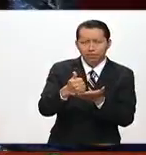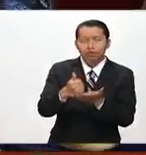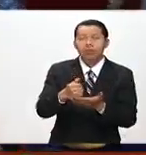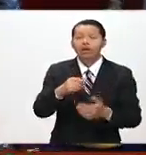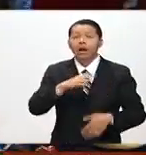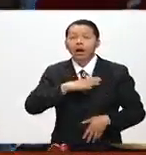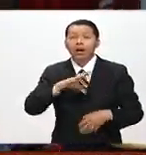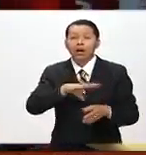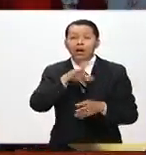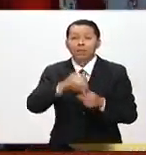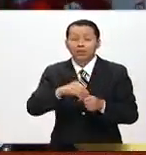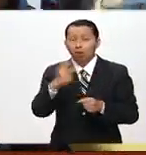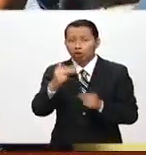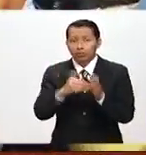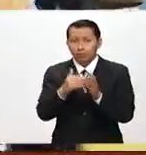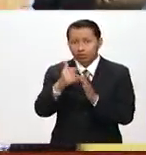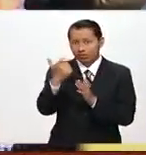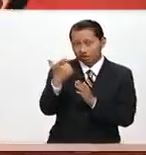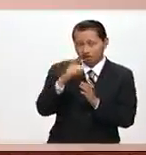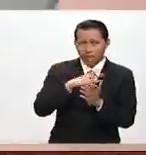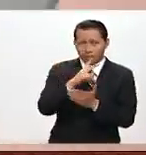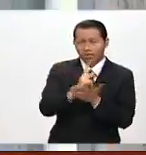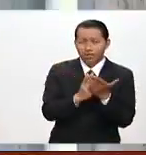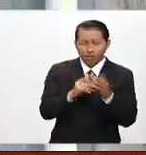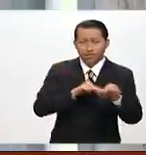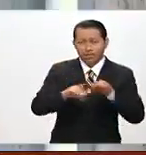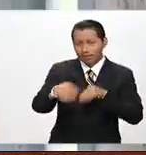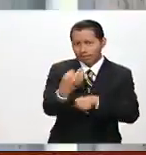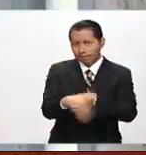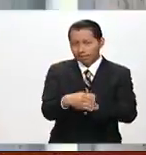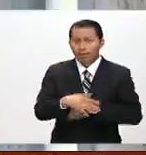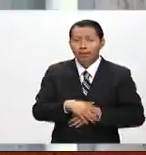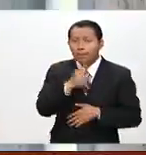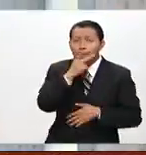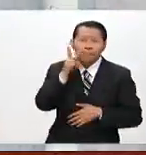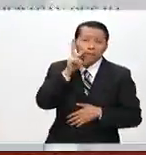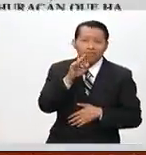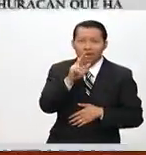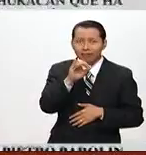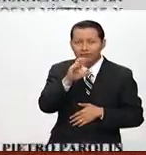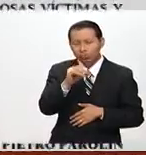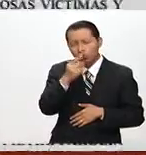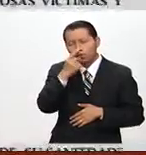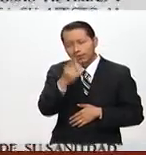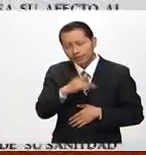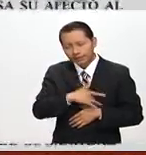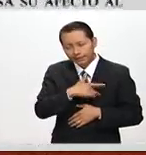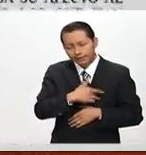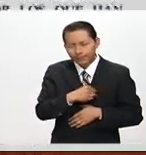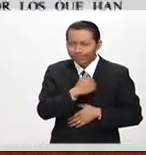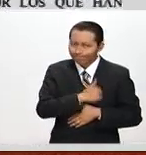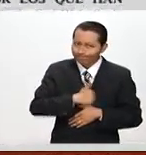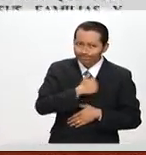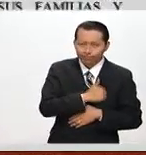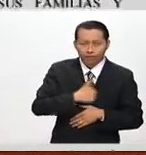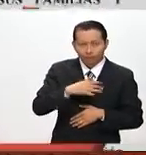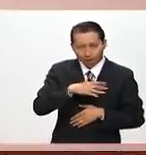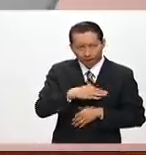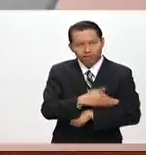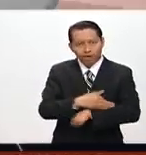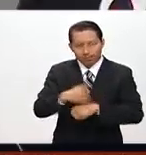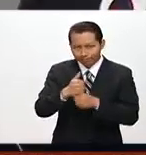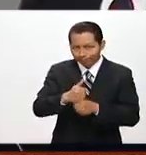de entrada 8 millones de pesos del programa Empleo Temporal. El Papa Francisco envía condolencias a los familiares de las